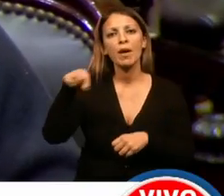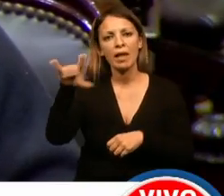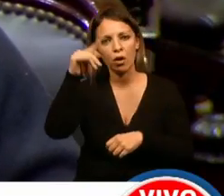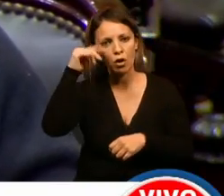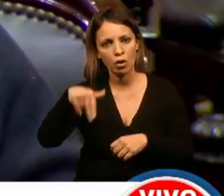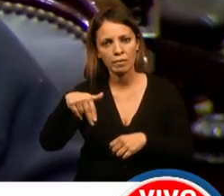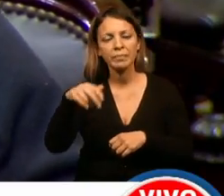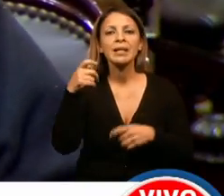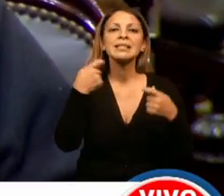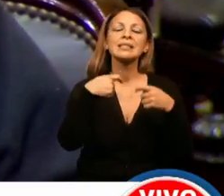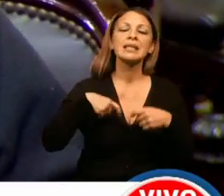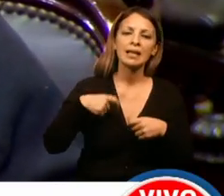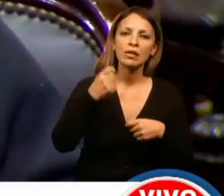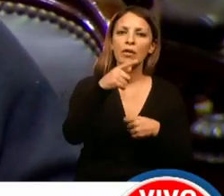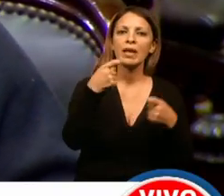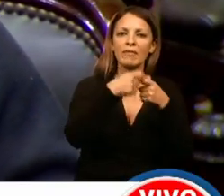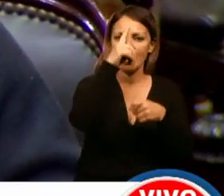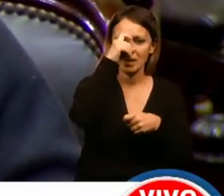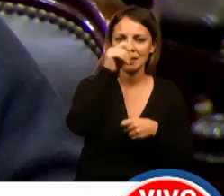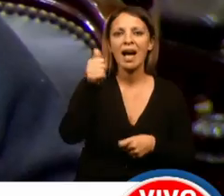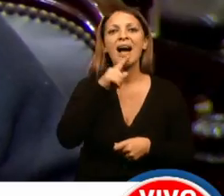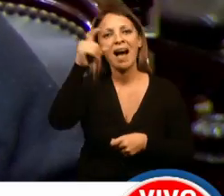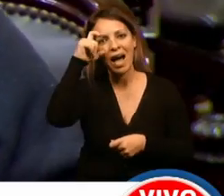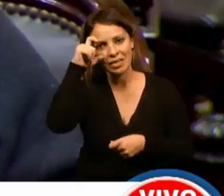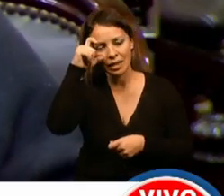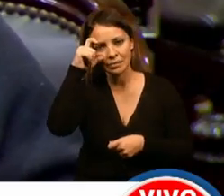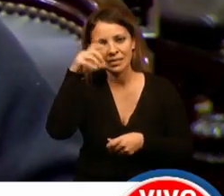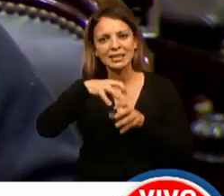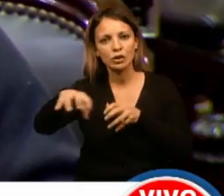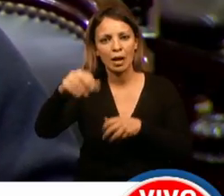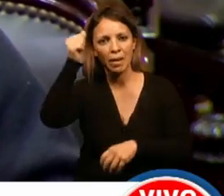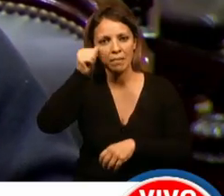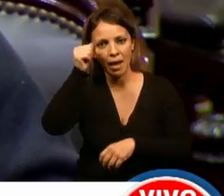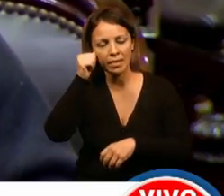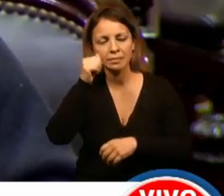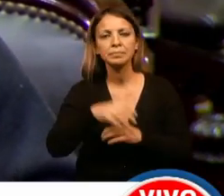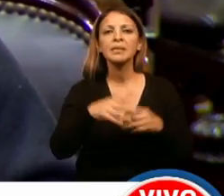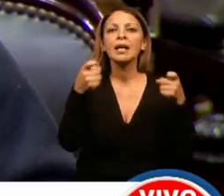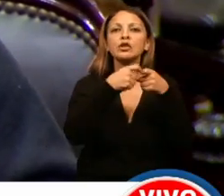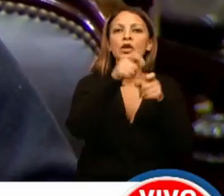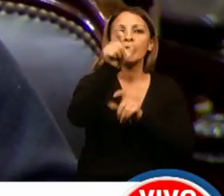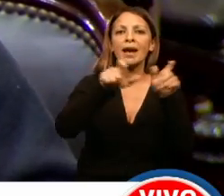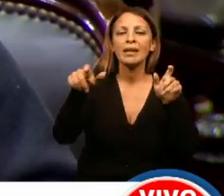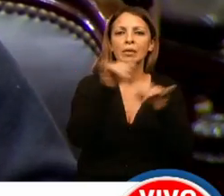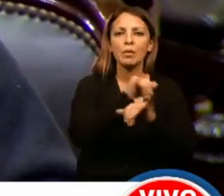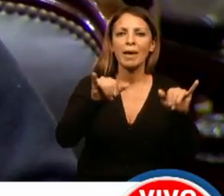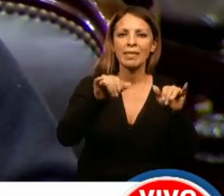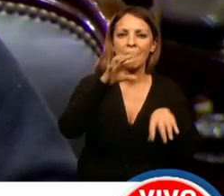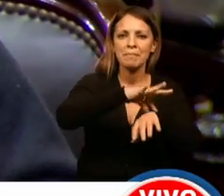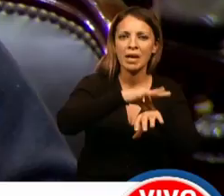farmacia de farmacia ate asociación trabajadores del estado seccional mar del plata asociación de agentes de propaganda médica